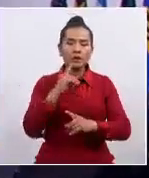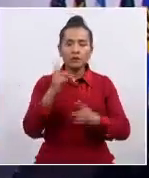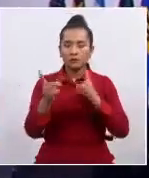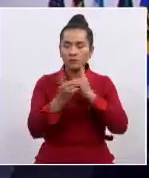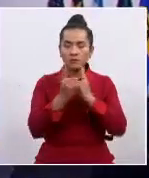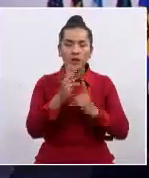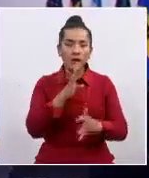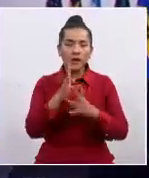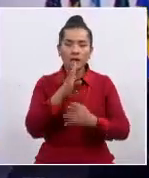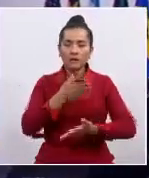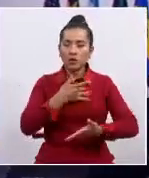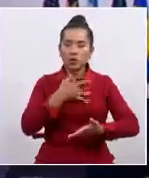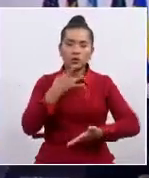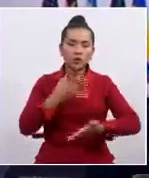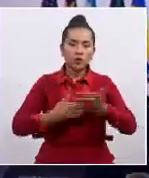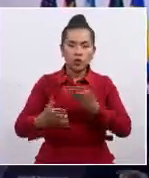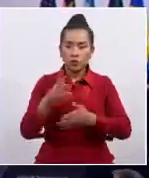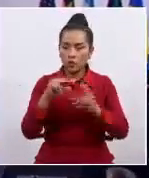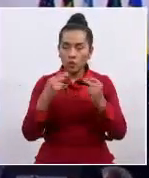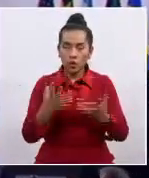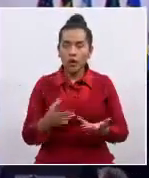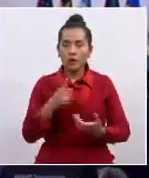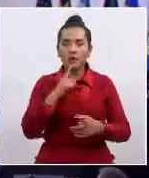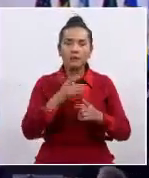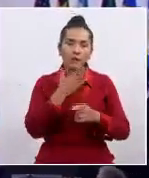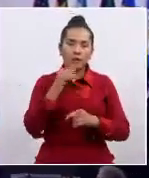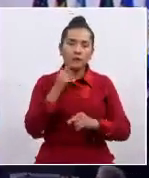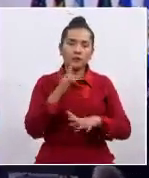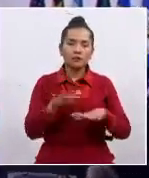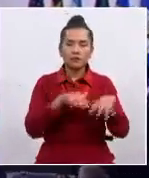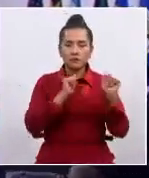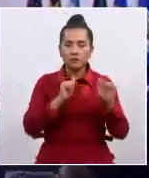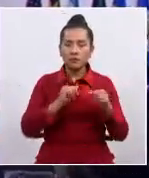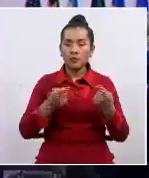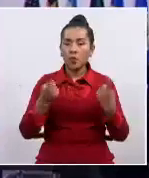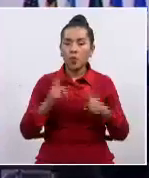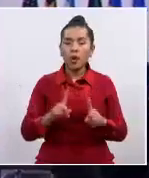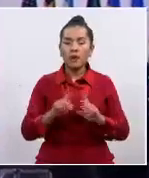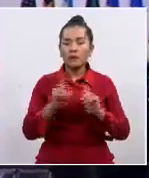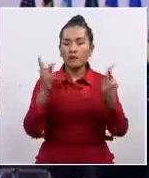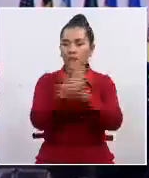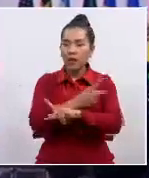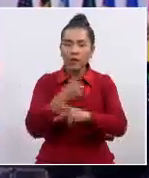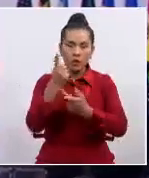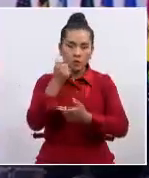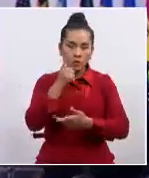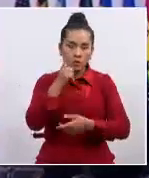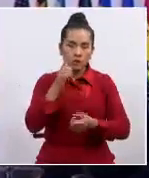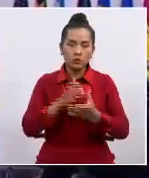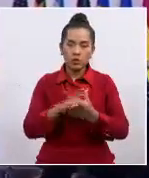encontrar solidaridad o apoyo en tiempos de crisis, y menos cuando no reconocen los